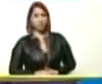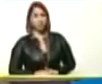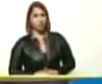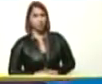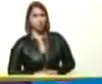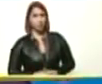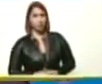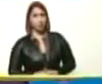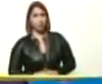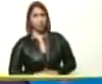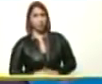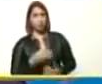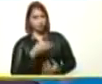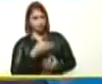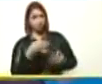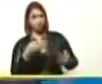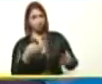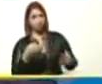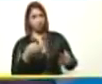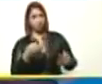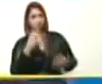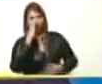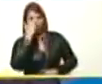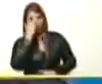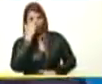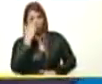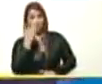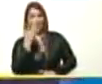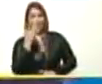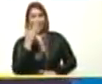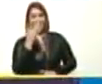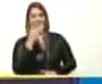pensé que iba anunciar la fecha de carnaval y de semana santa